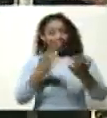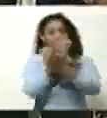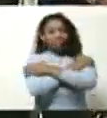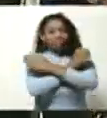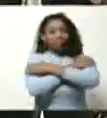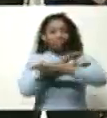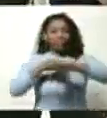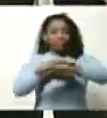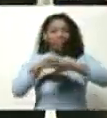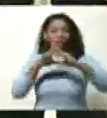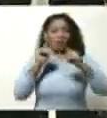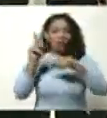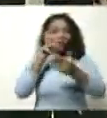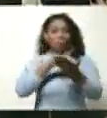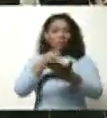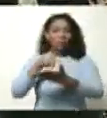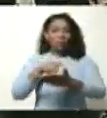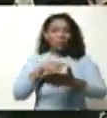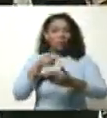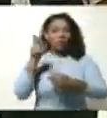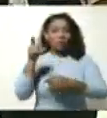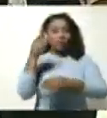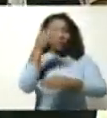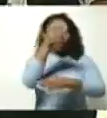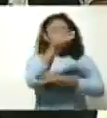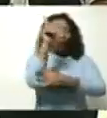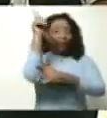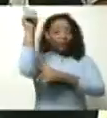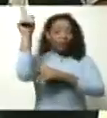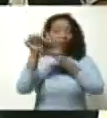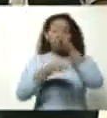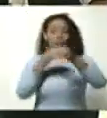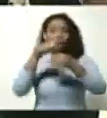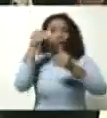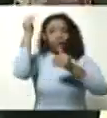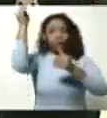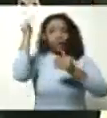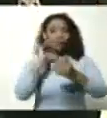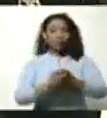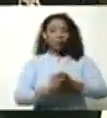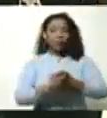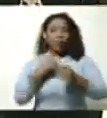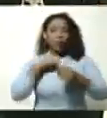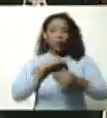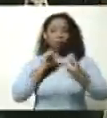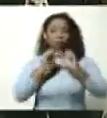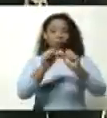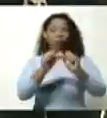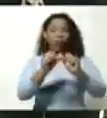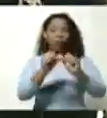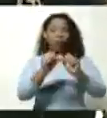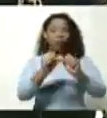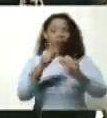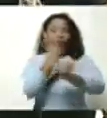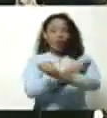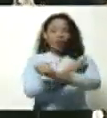ministra, por toda esa participación que tuvo usted allá. Y bueno, seguimos adelante. Que nuestros niños y nuestras niñas se